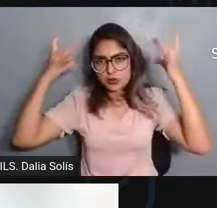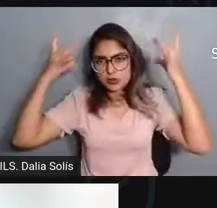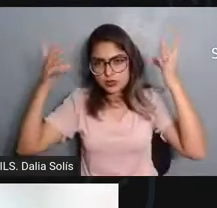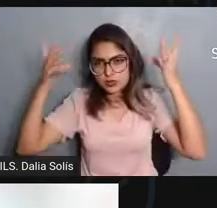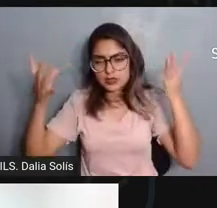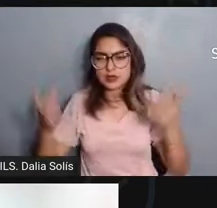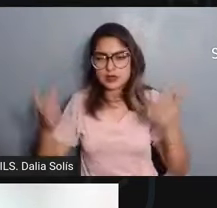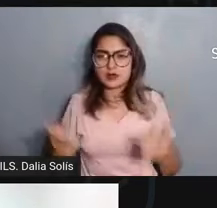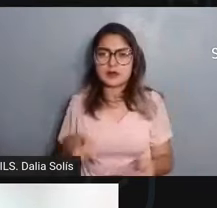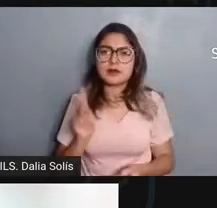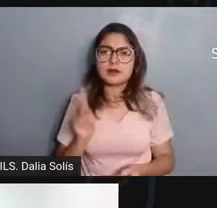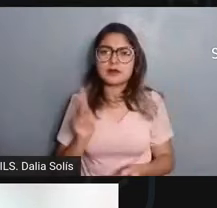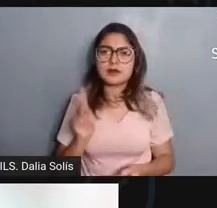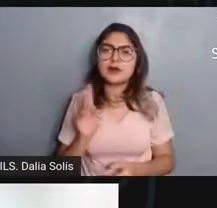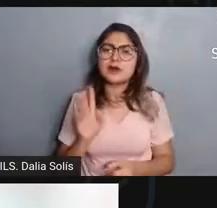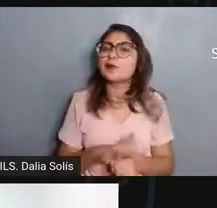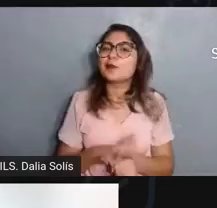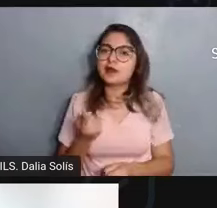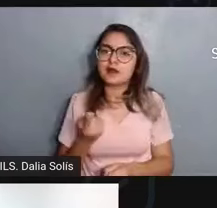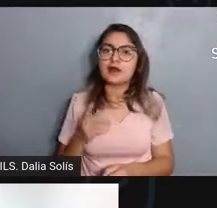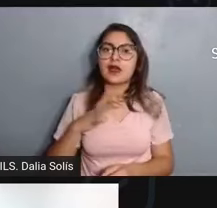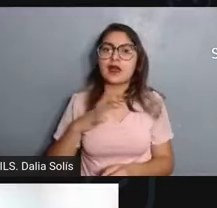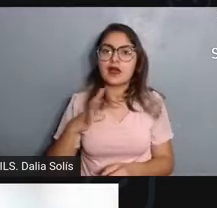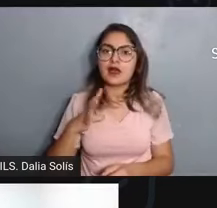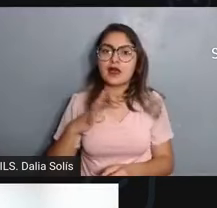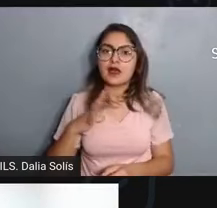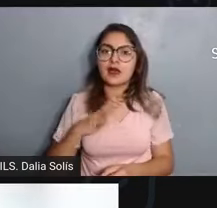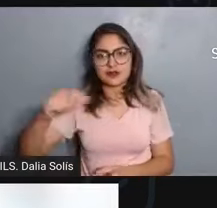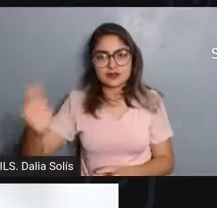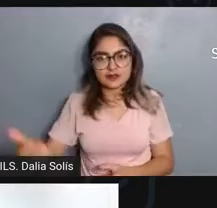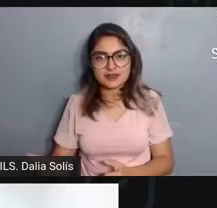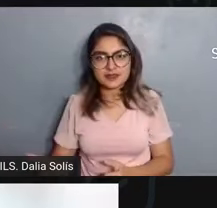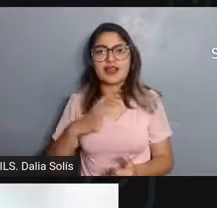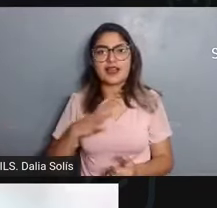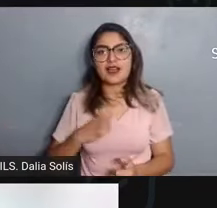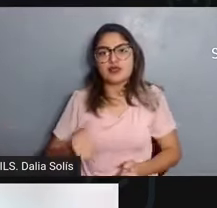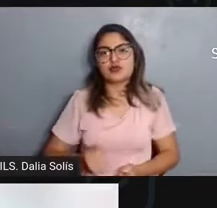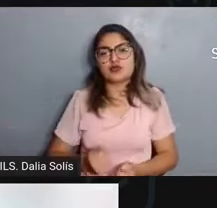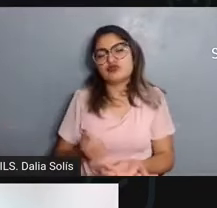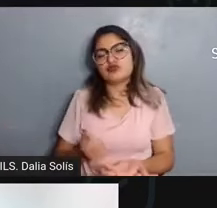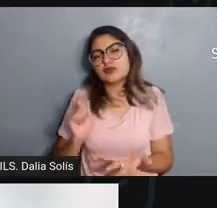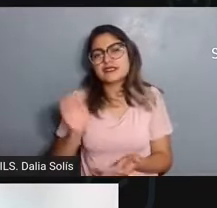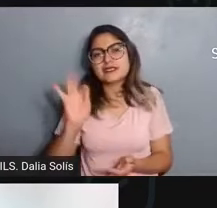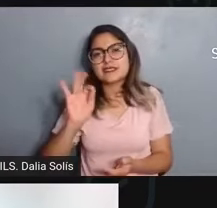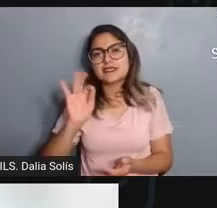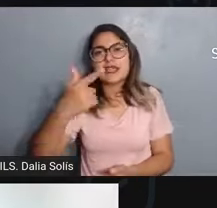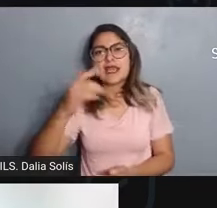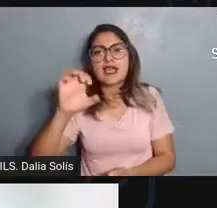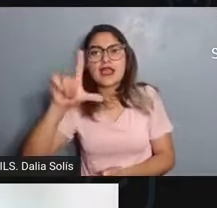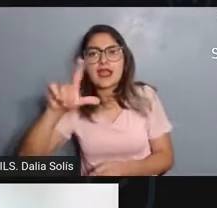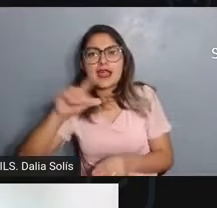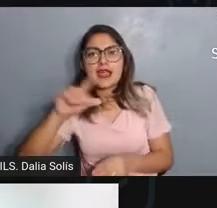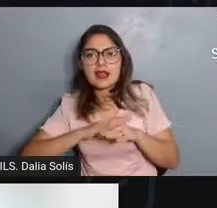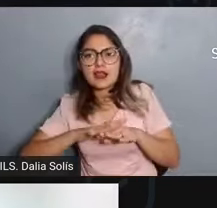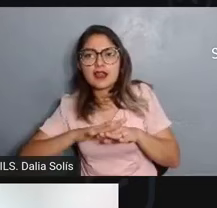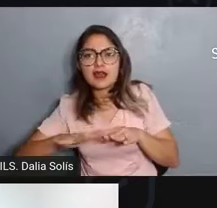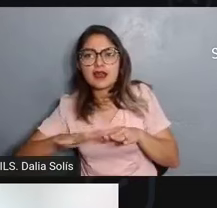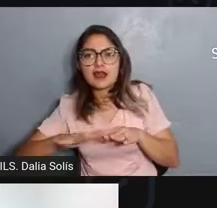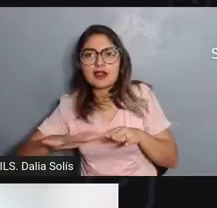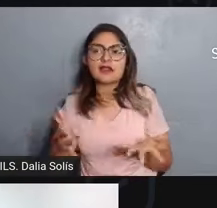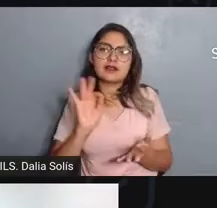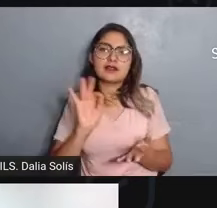hay lubricantes, hay hormonas, hay cosas que pueden volver a hacer sentir ese cuerpo que alguna